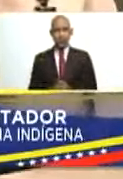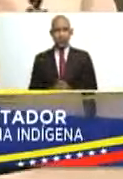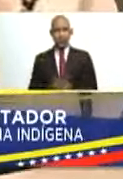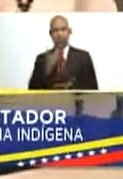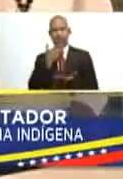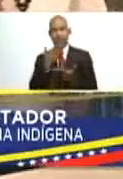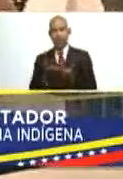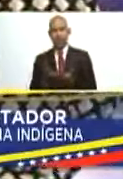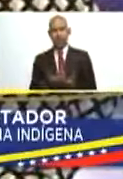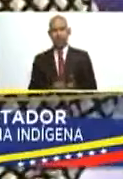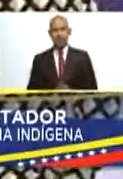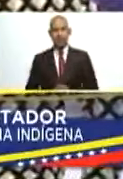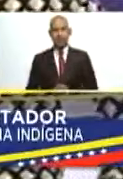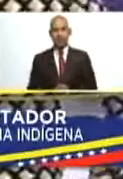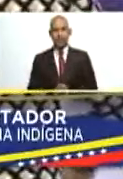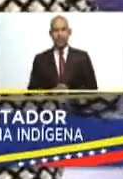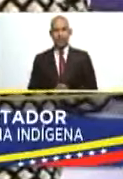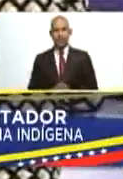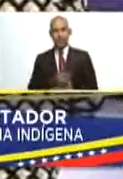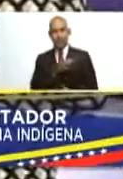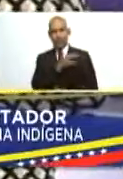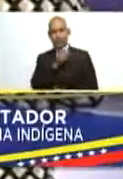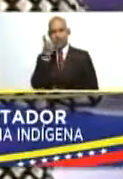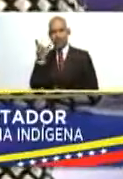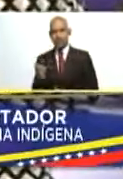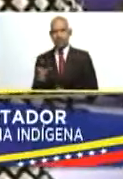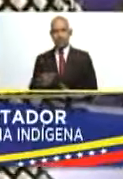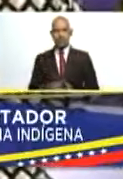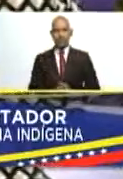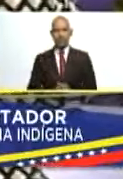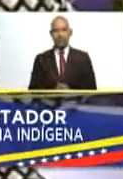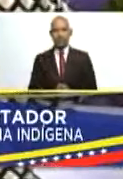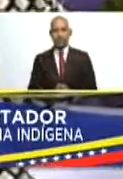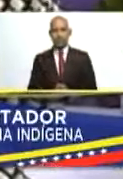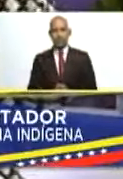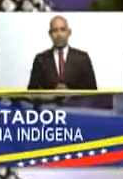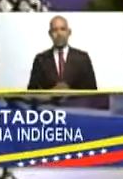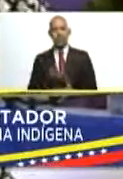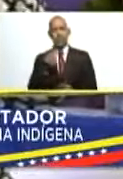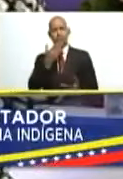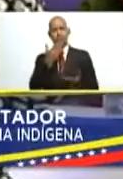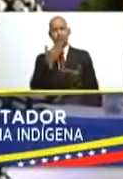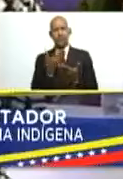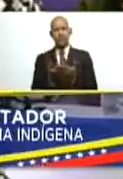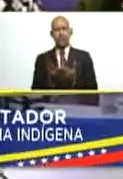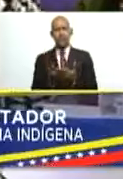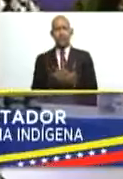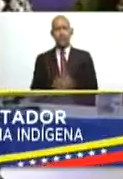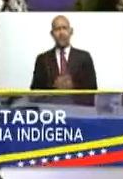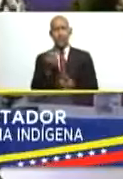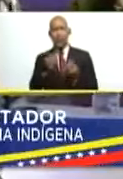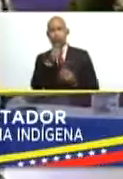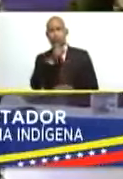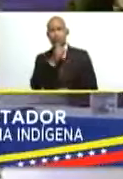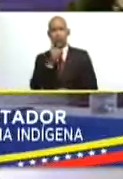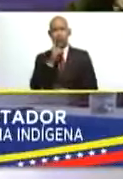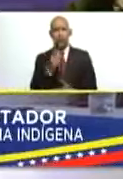gracias. ¿Quién viene a hablar? Bien, agradecer la participación